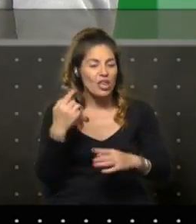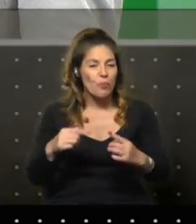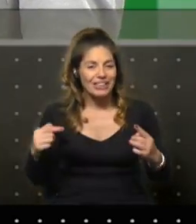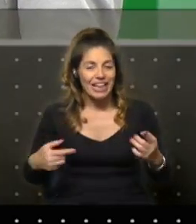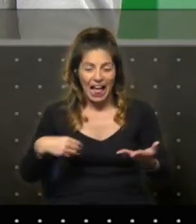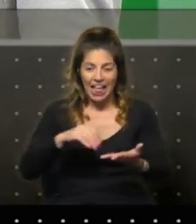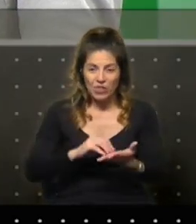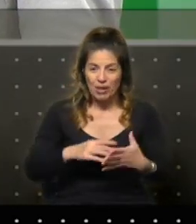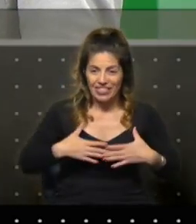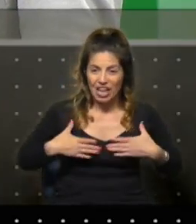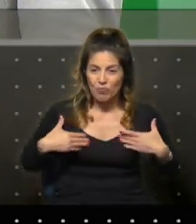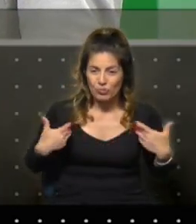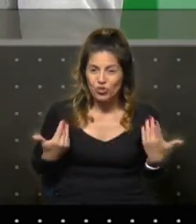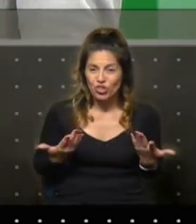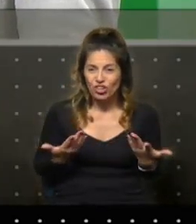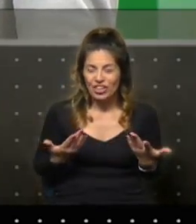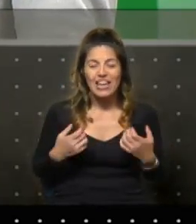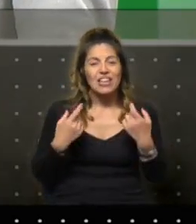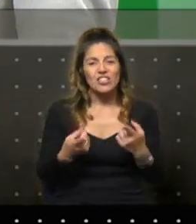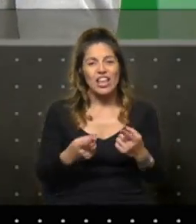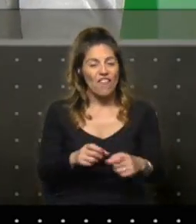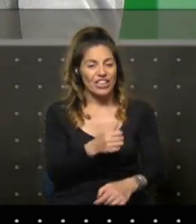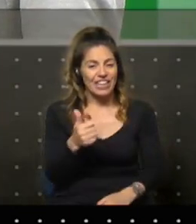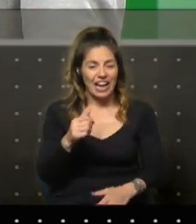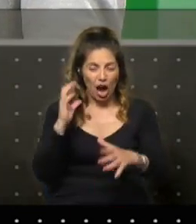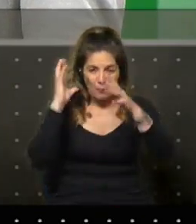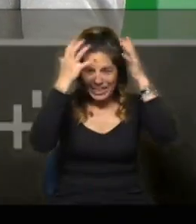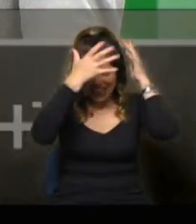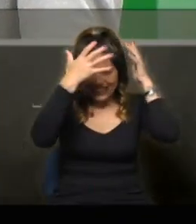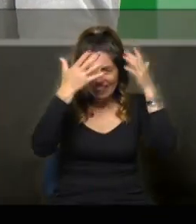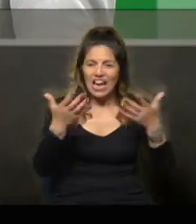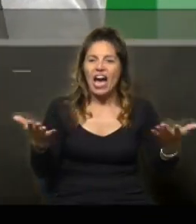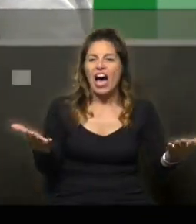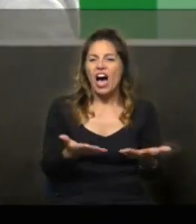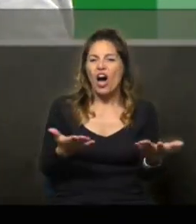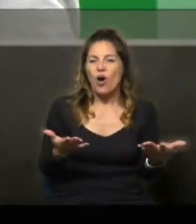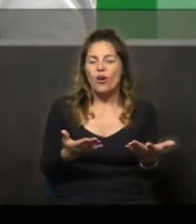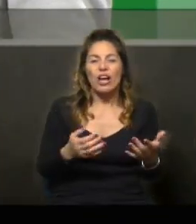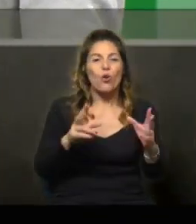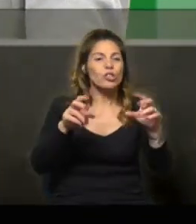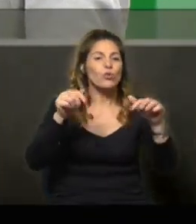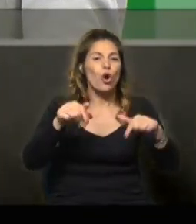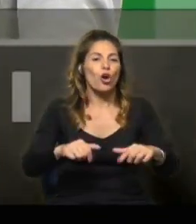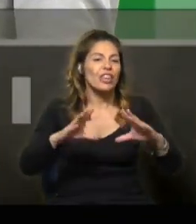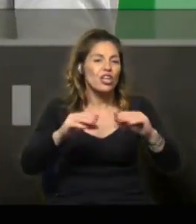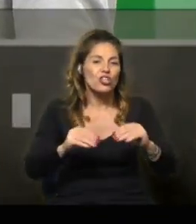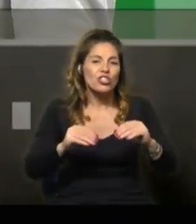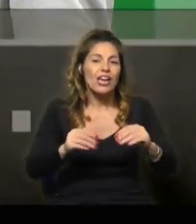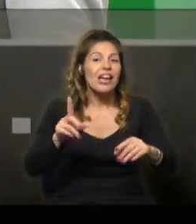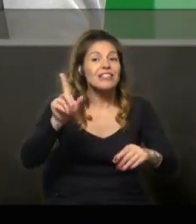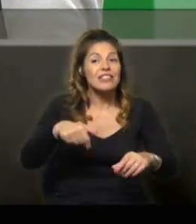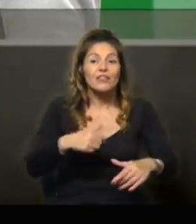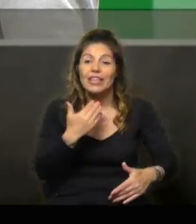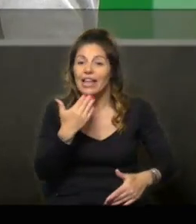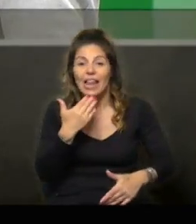además de las emociones que ya le daba mucha ventaja ahora si yo tengo que poner un título hoy de noche Yo diría se viene la